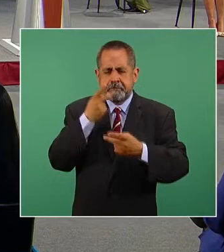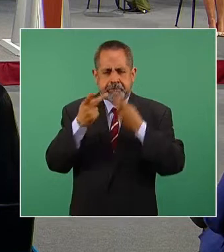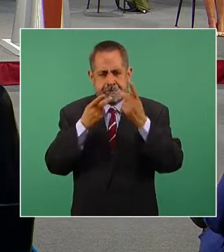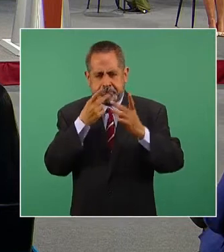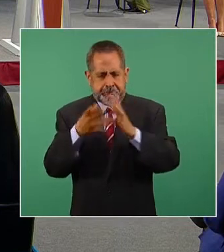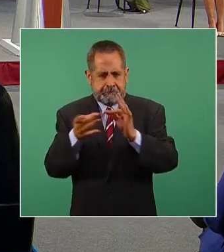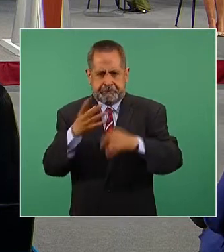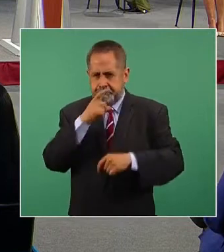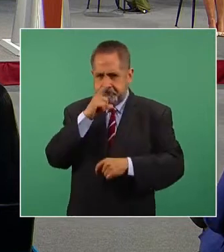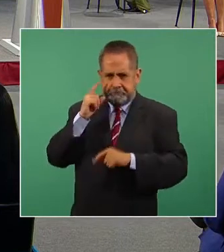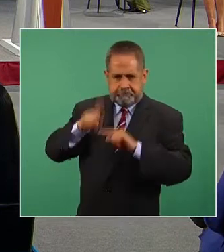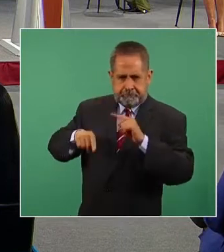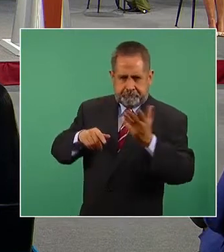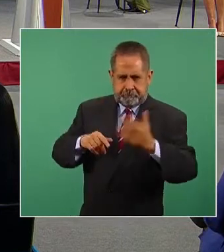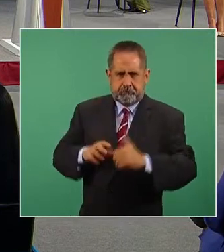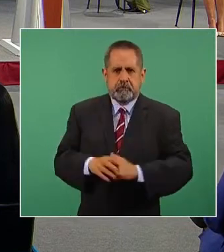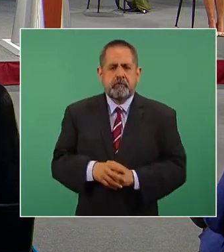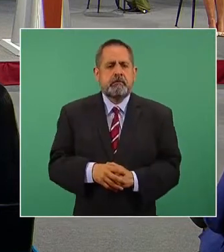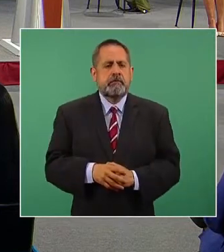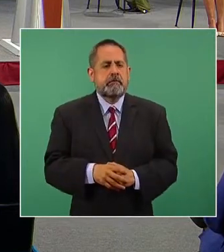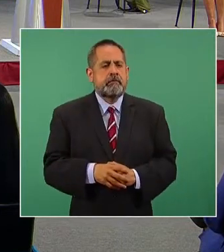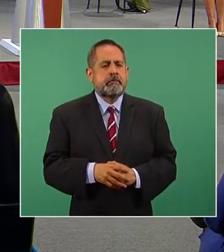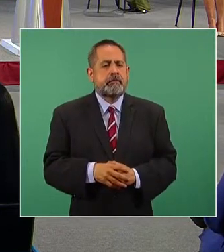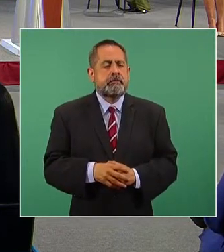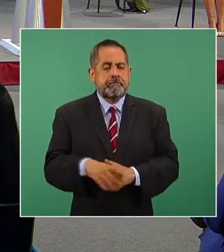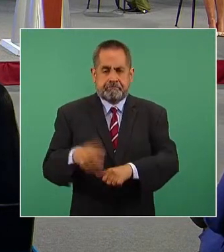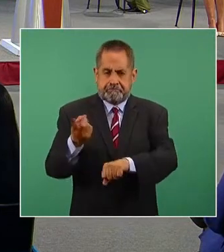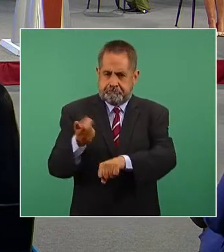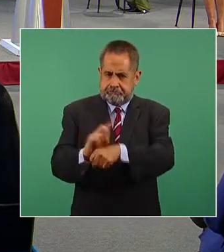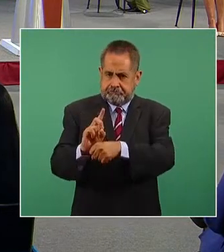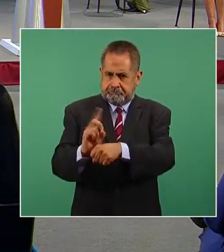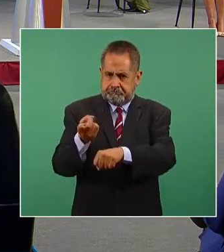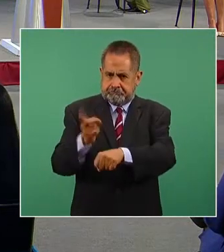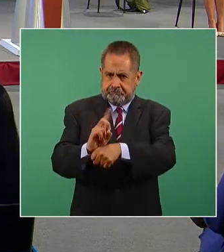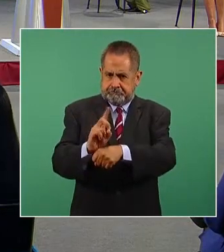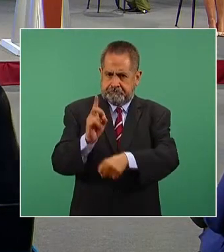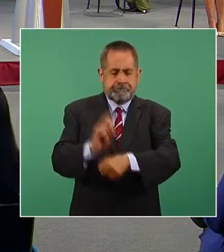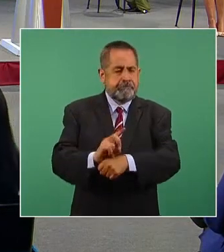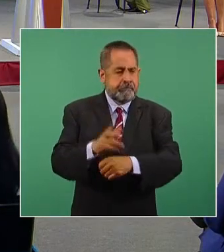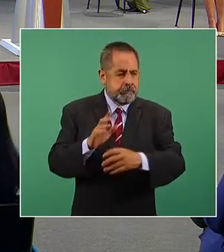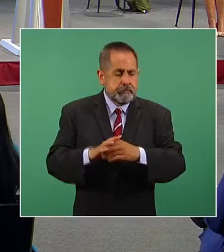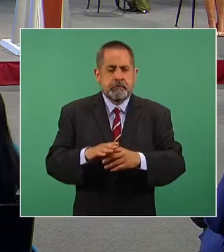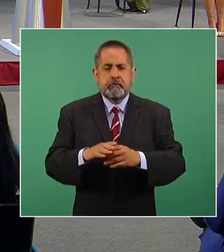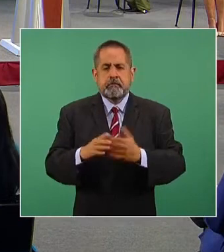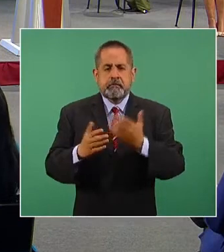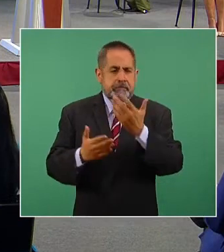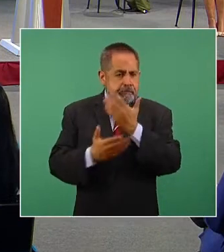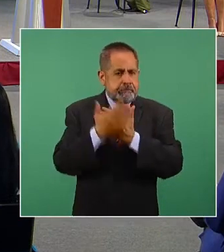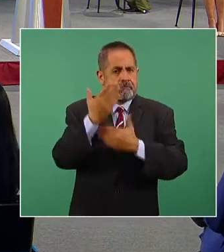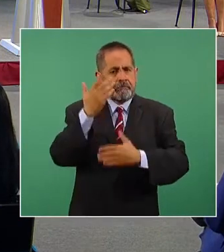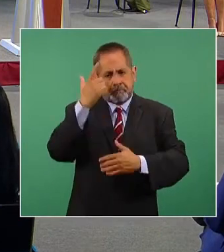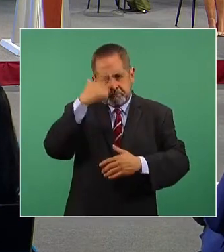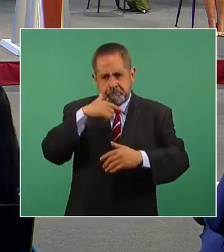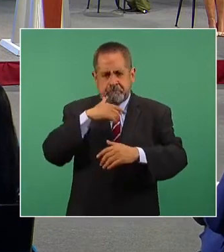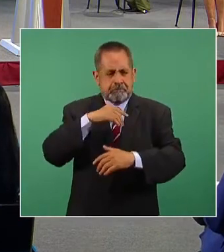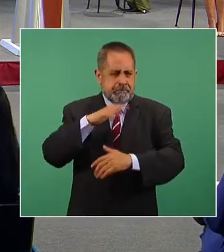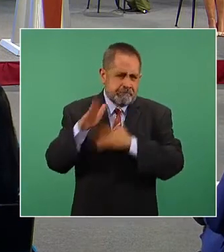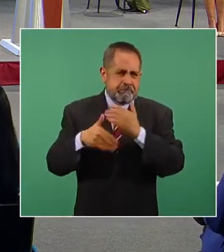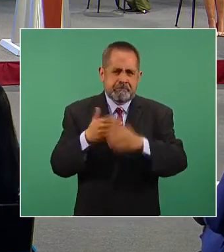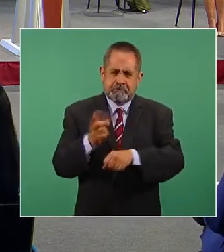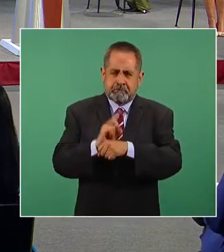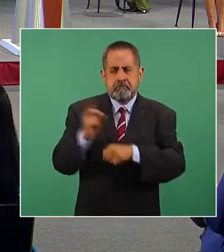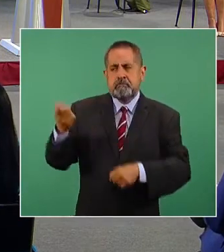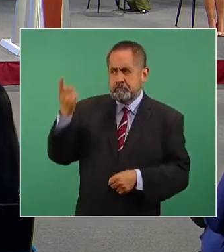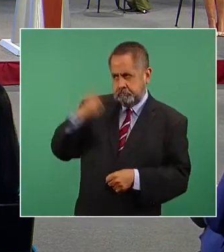bien. Para señalar que todos los días y todas las horas, esa es la indicación que hemos recibido del